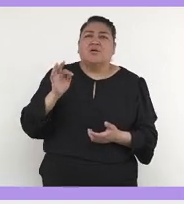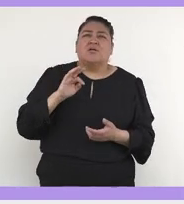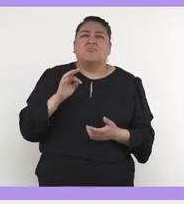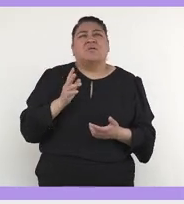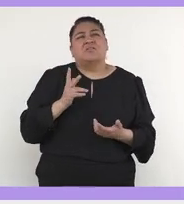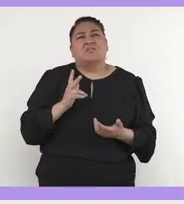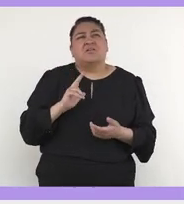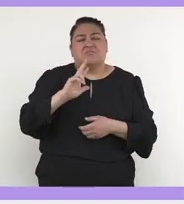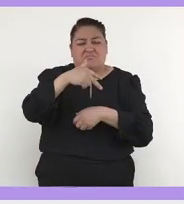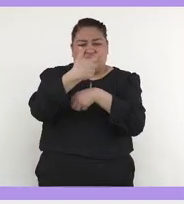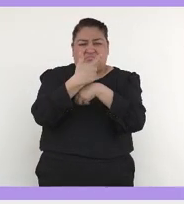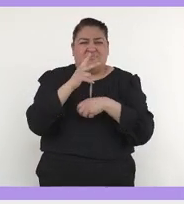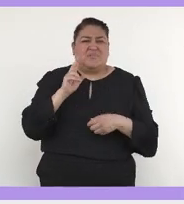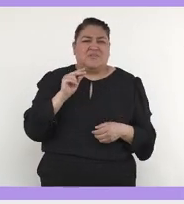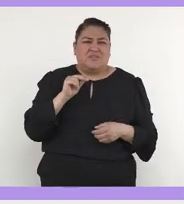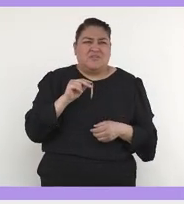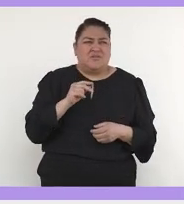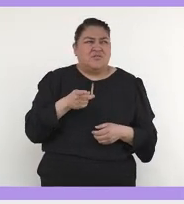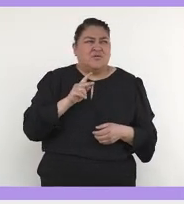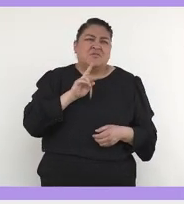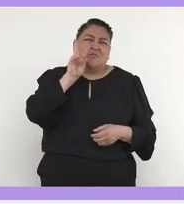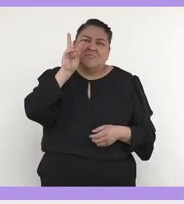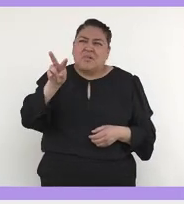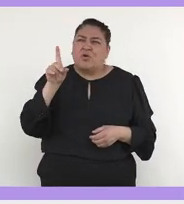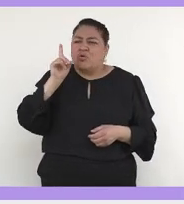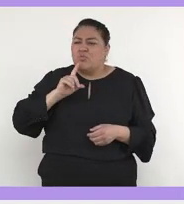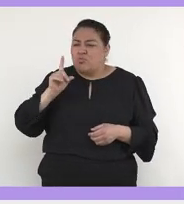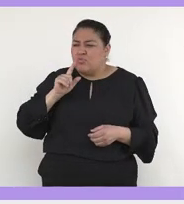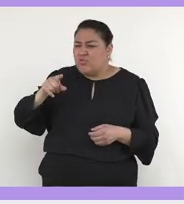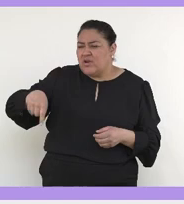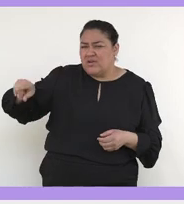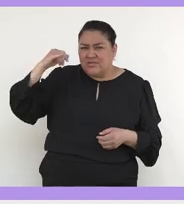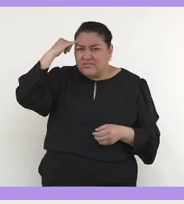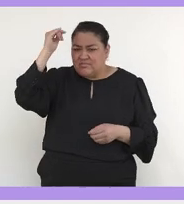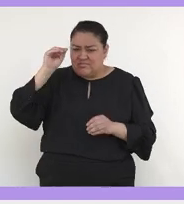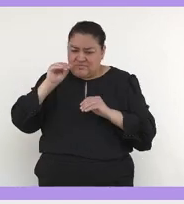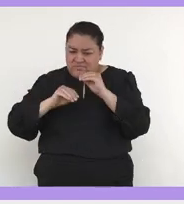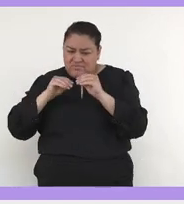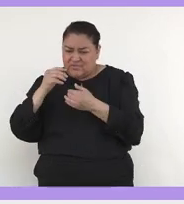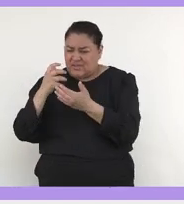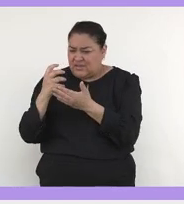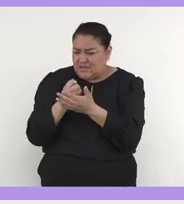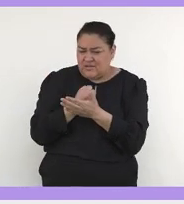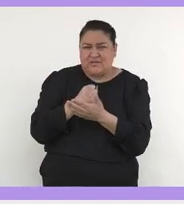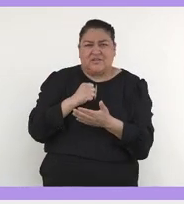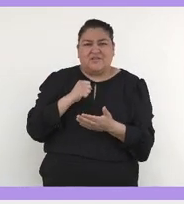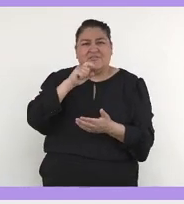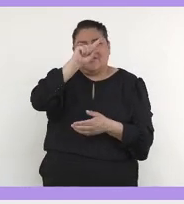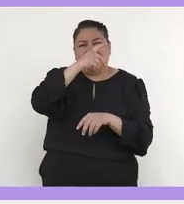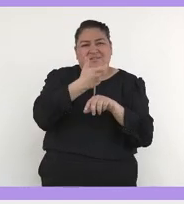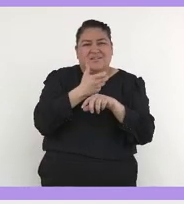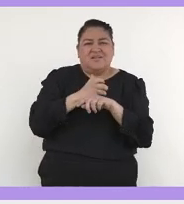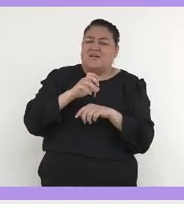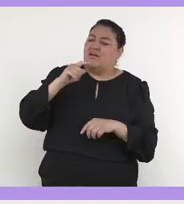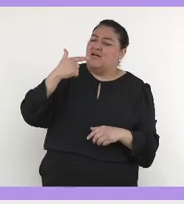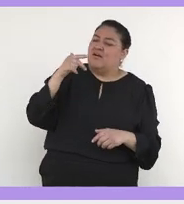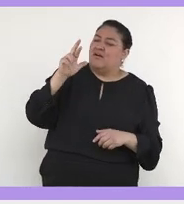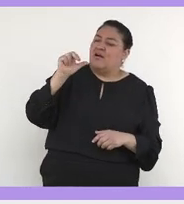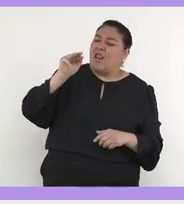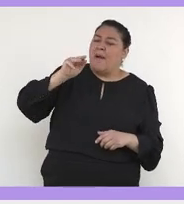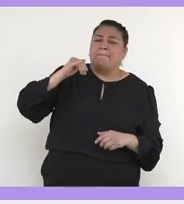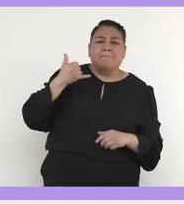pero en créditos no de pronto ya estamos viendo más mujeres en la producción ganando Latin Grammys estoy también en el